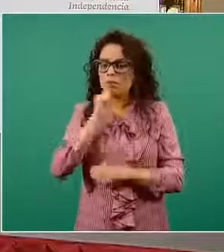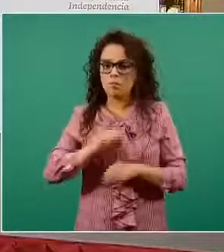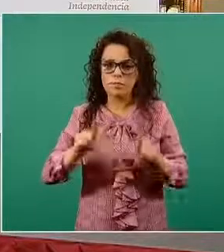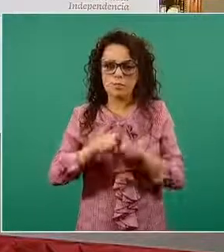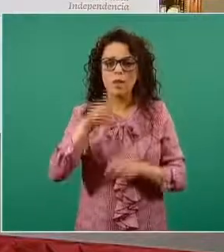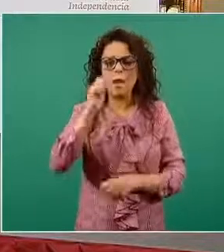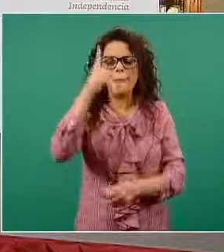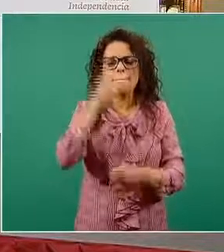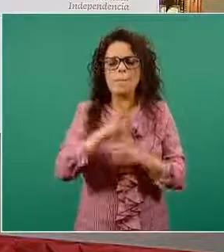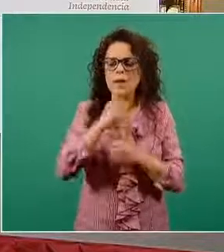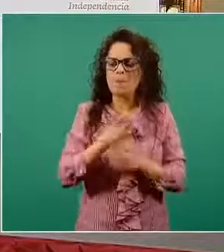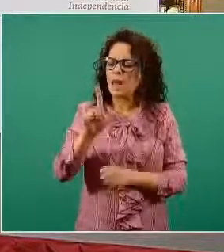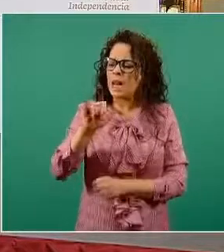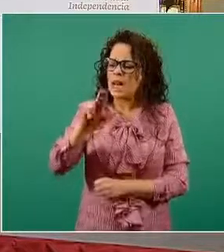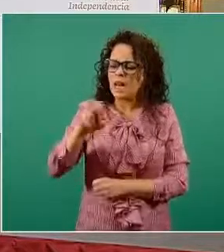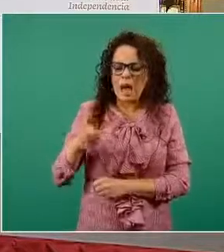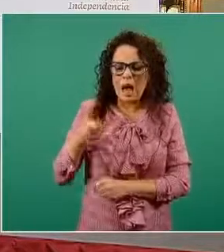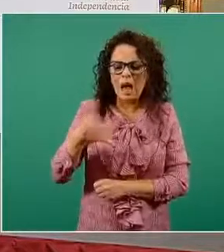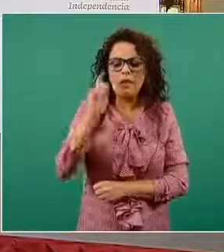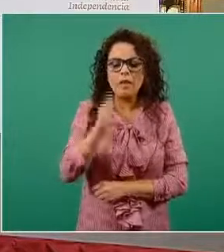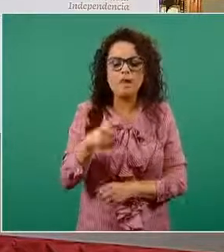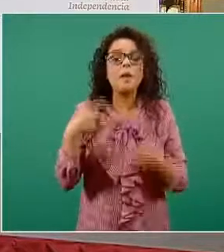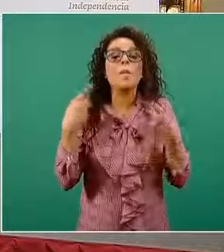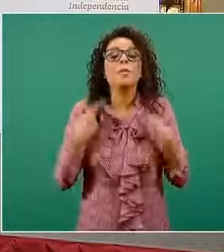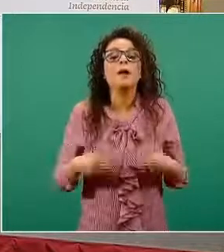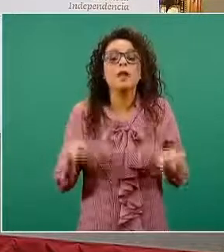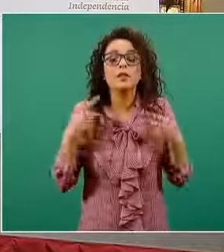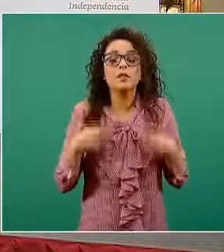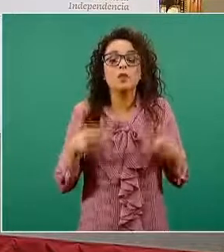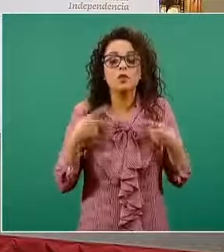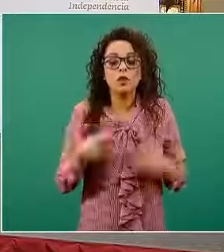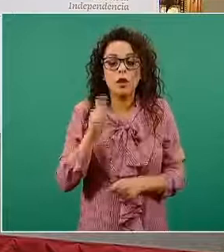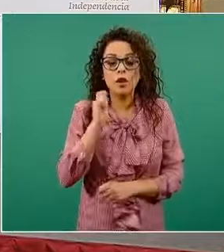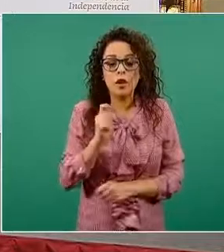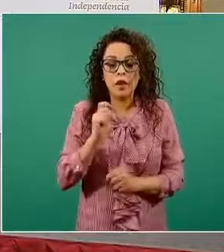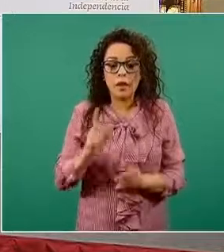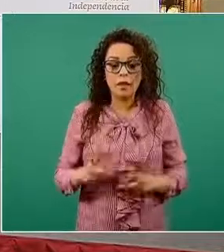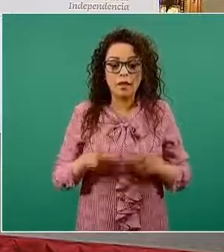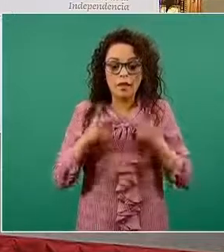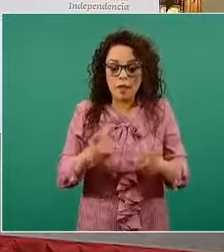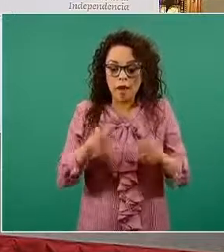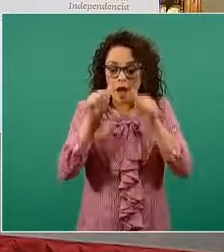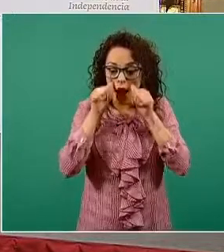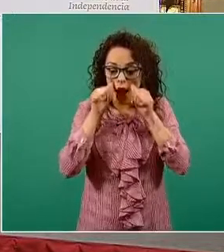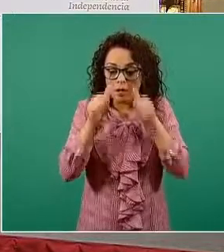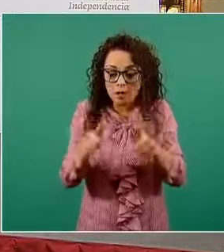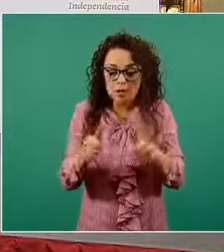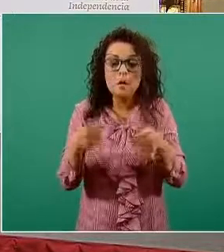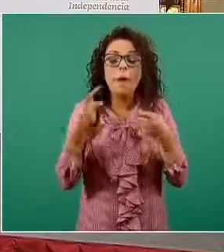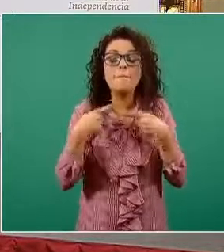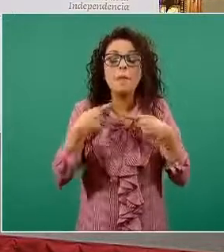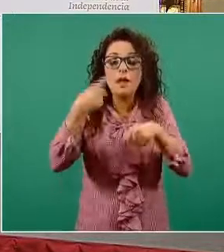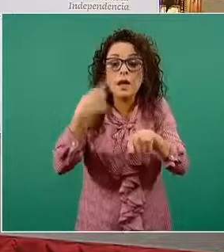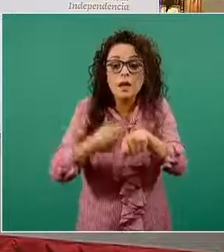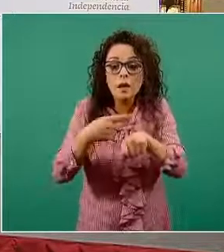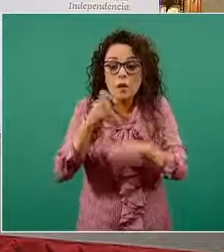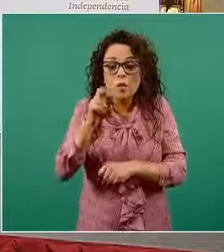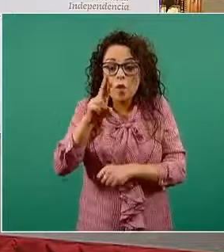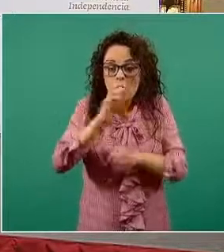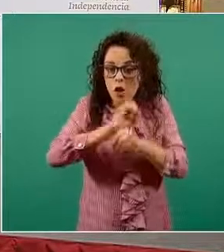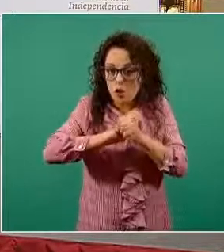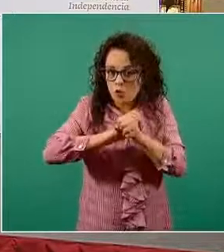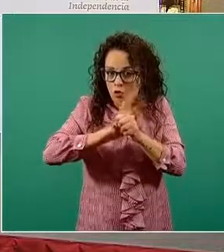línea como aquellas personas que están en la primera línea de respuesta ante COVID. Esto tiene dos